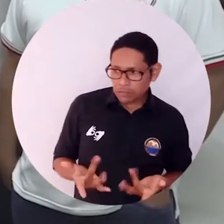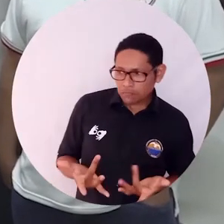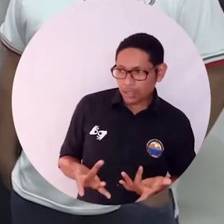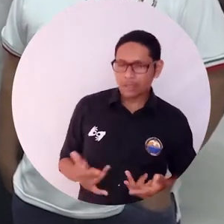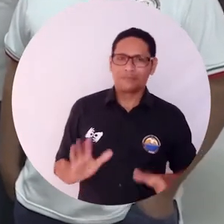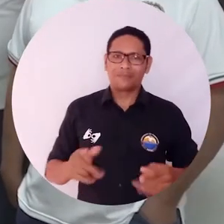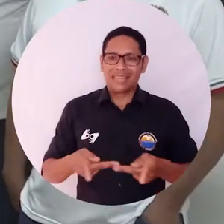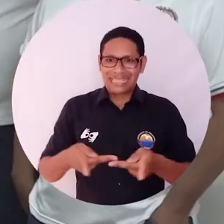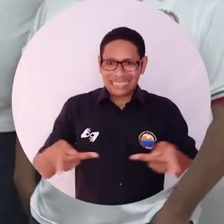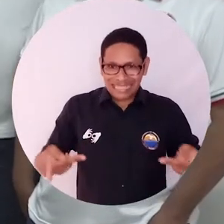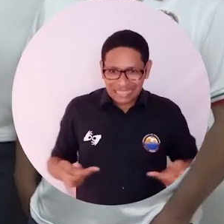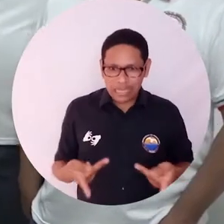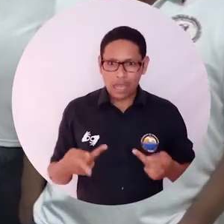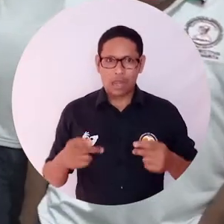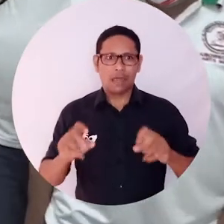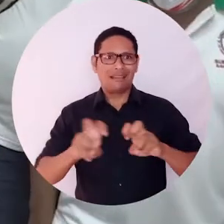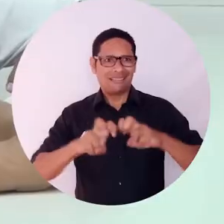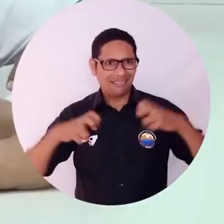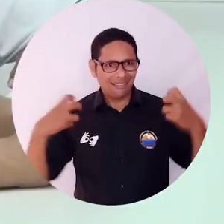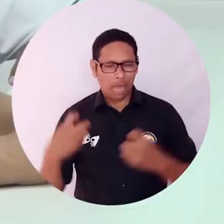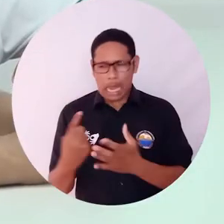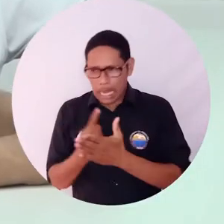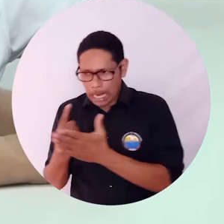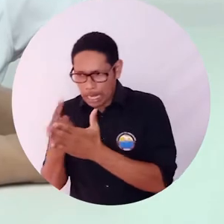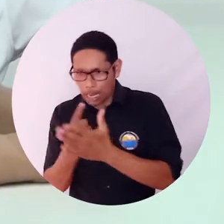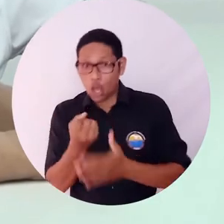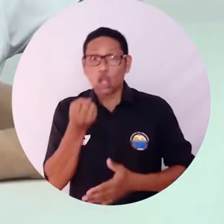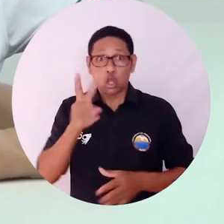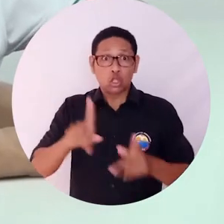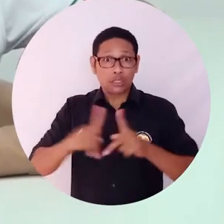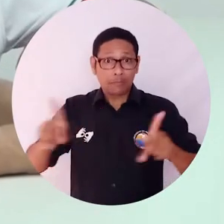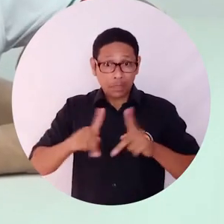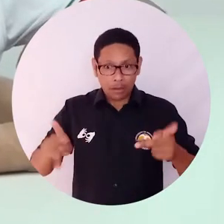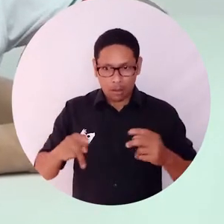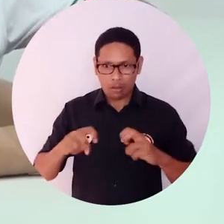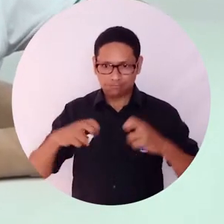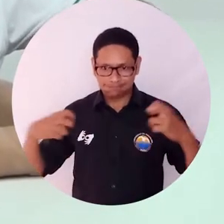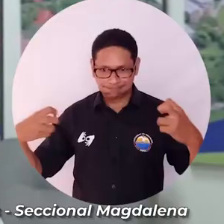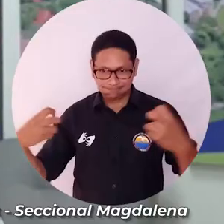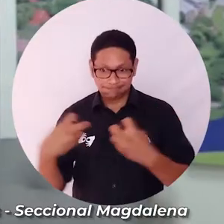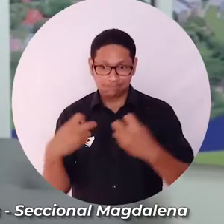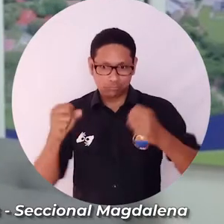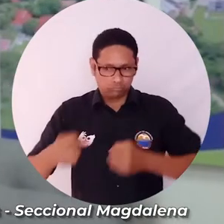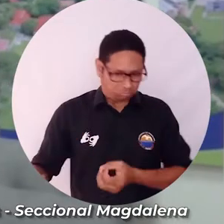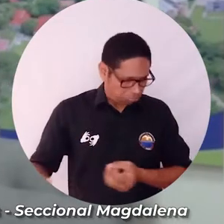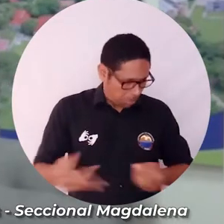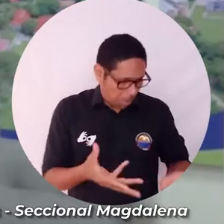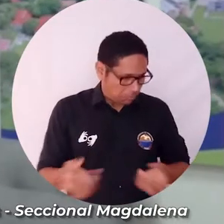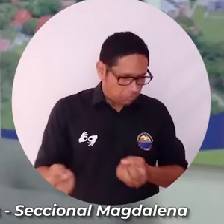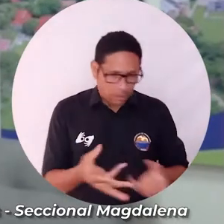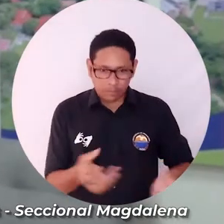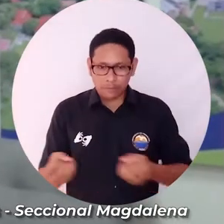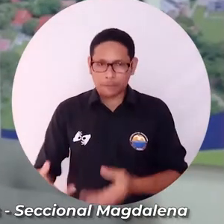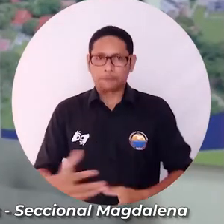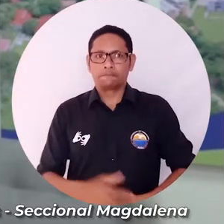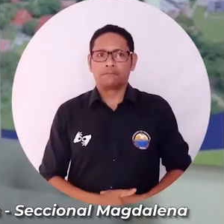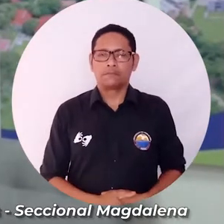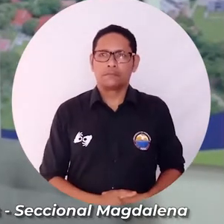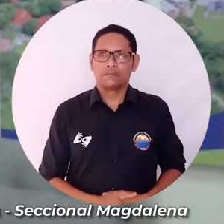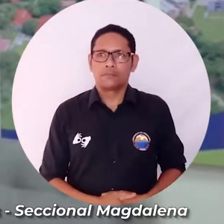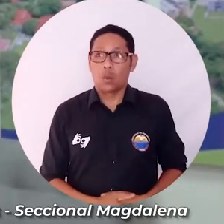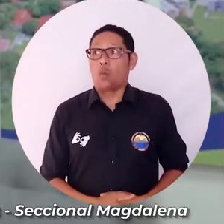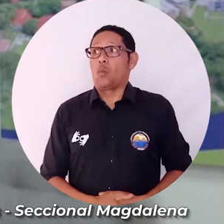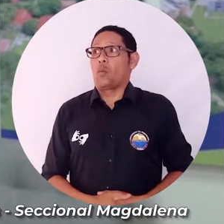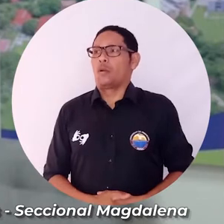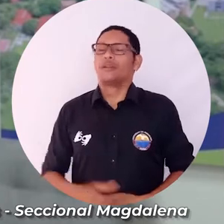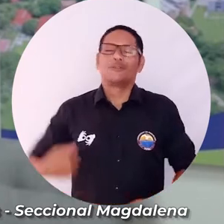estar, cafetín y sala de juntas con capacidad para 12 personas. Pues con mucho regocijo, realmente esto